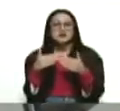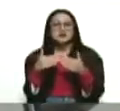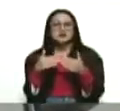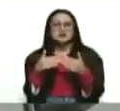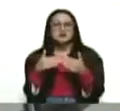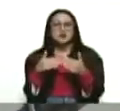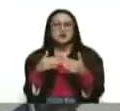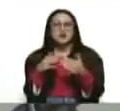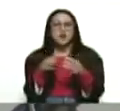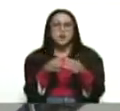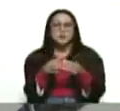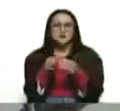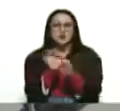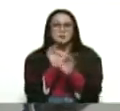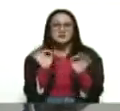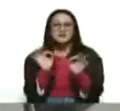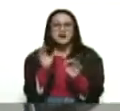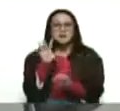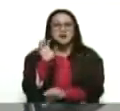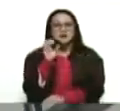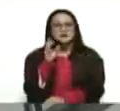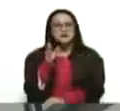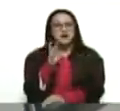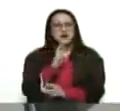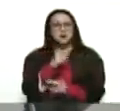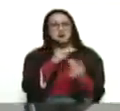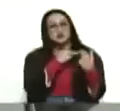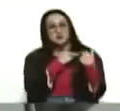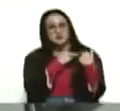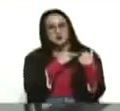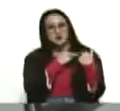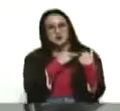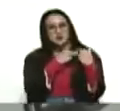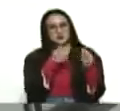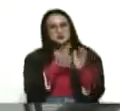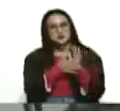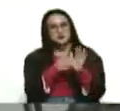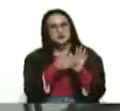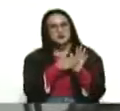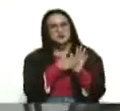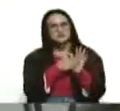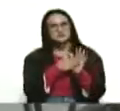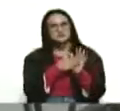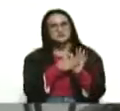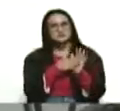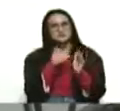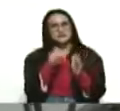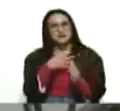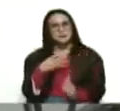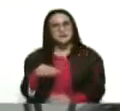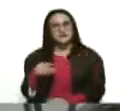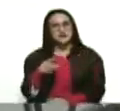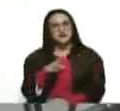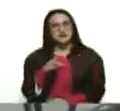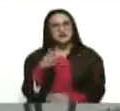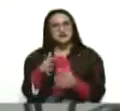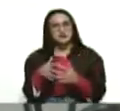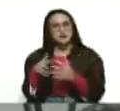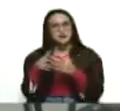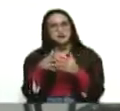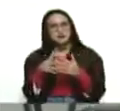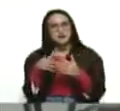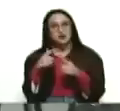desarrollado la Comisión Especial para identificar el alcance de las responsabilidades sobre las declaraciones en las que incurrió el presidente norteamericano, el